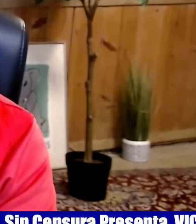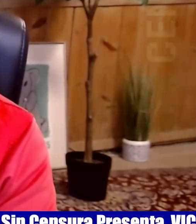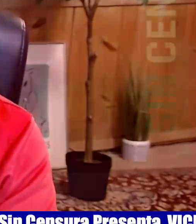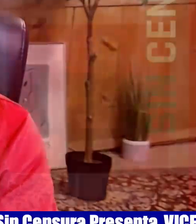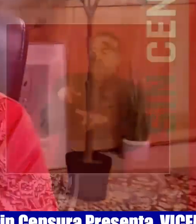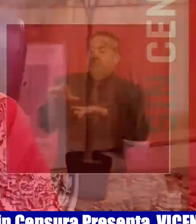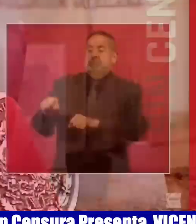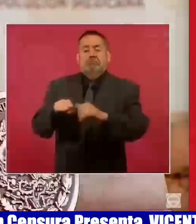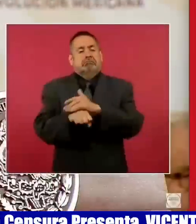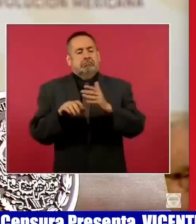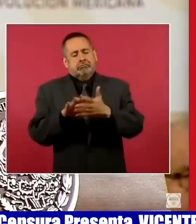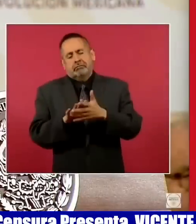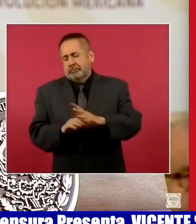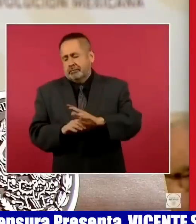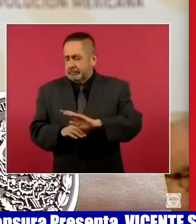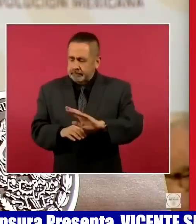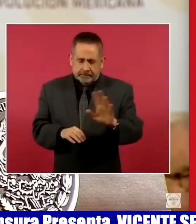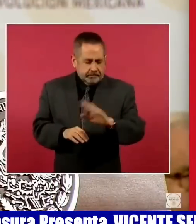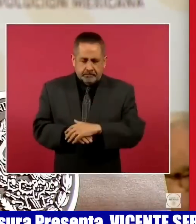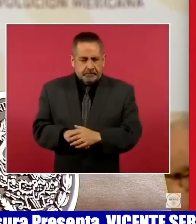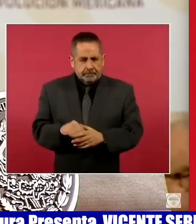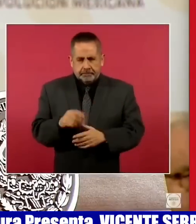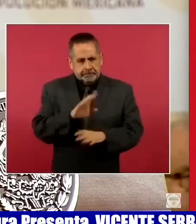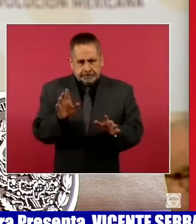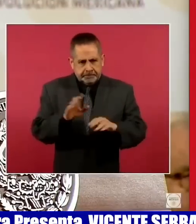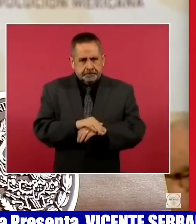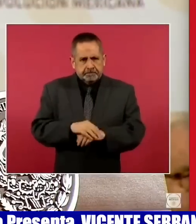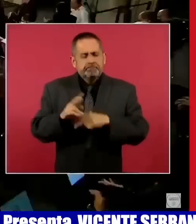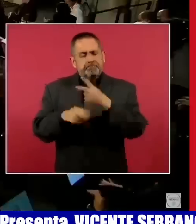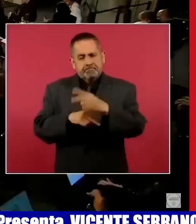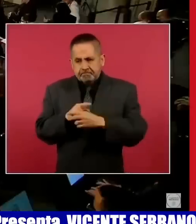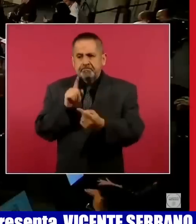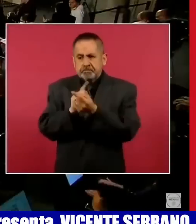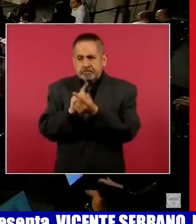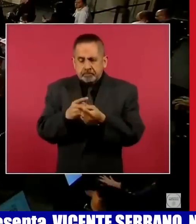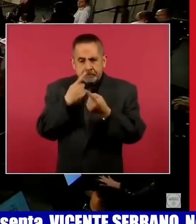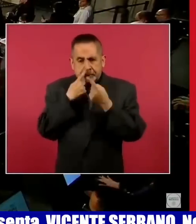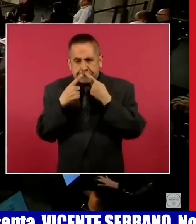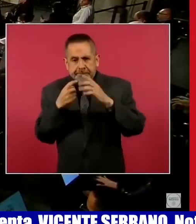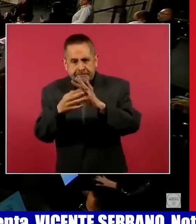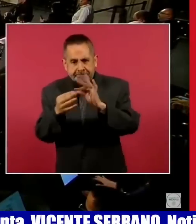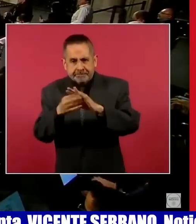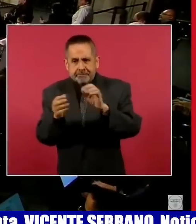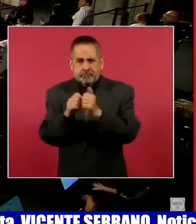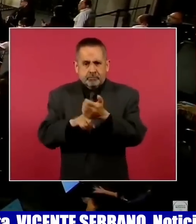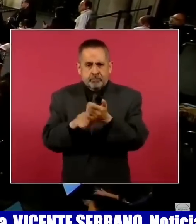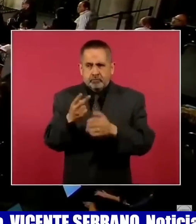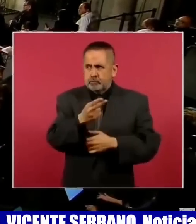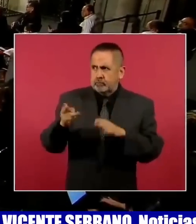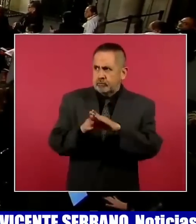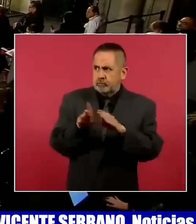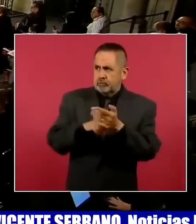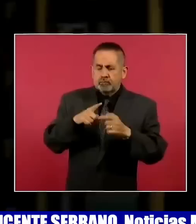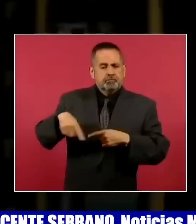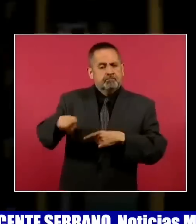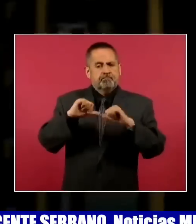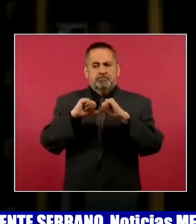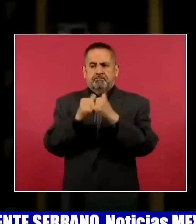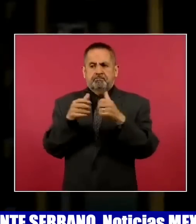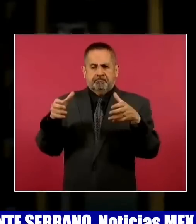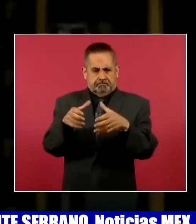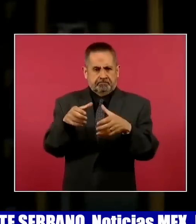estas recriminaciones de Erika Hernández que pues el año próximo, en efecto, y que puede ser a finales del año, sí se